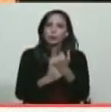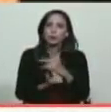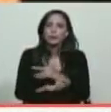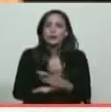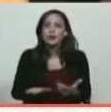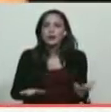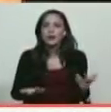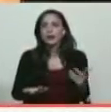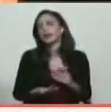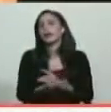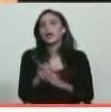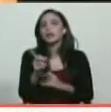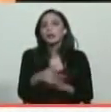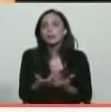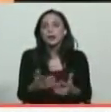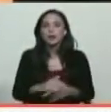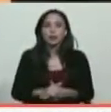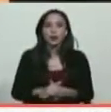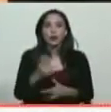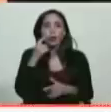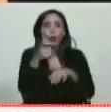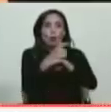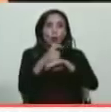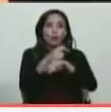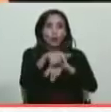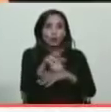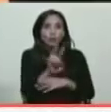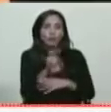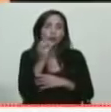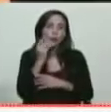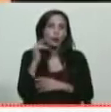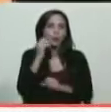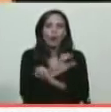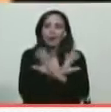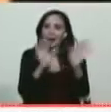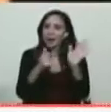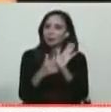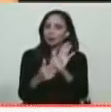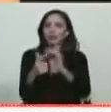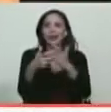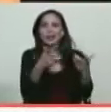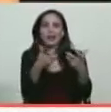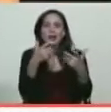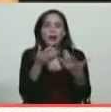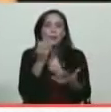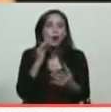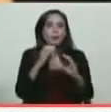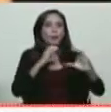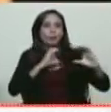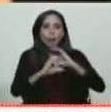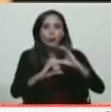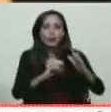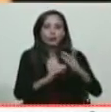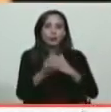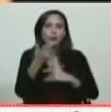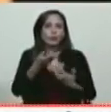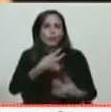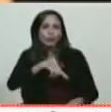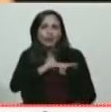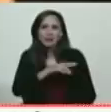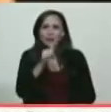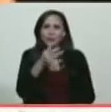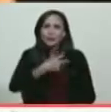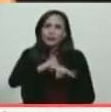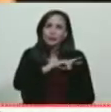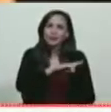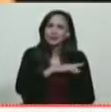Sin embargo, pues las autoridades del gobierno venezolano han dejado claro que la guerra es comunicacional a través de falsos positivos. Quisiéramos